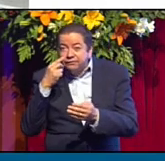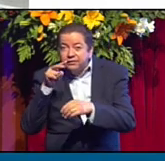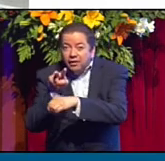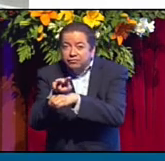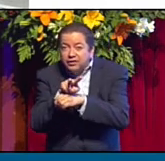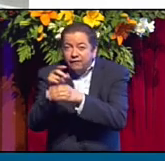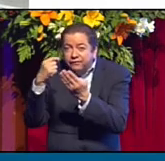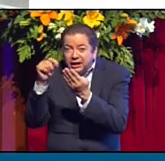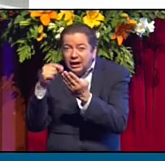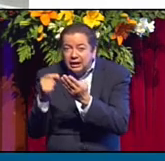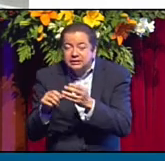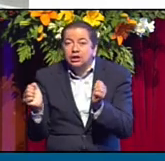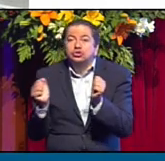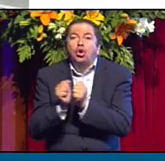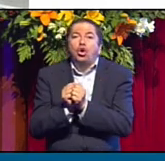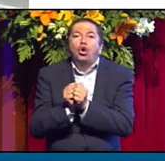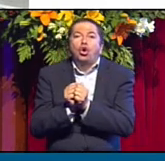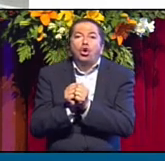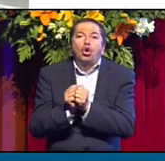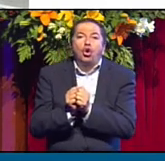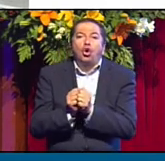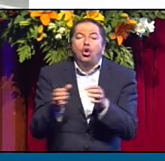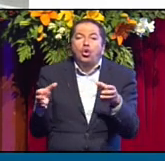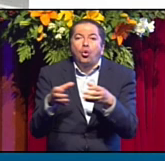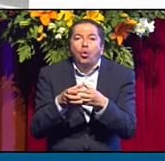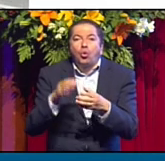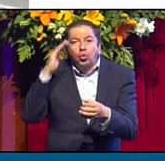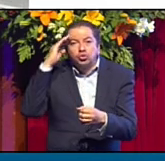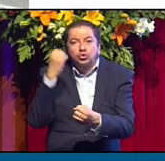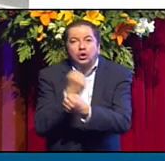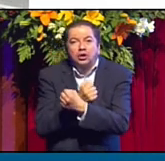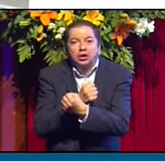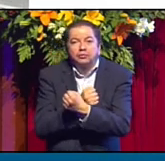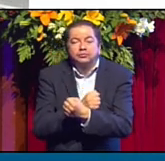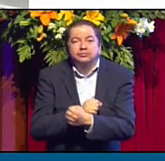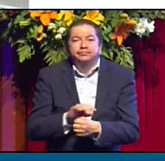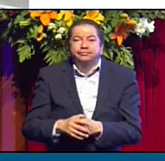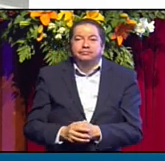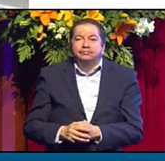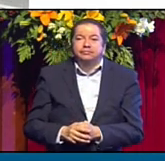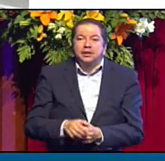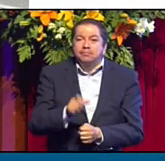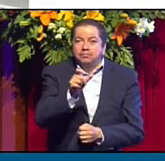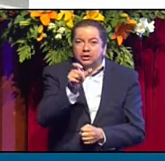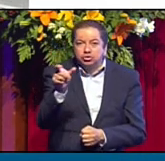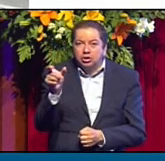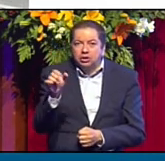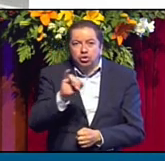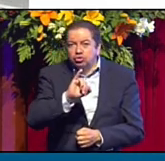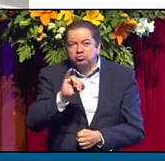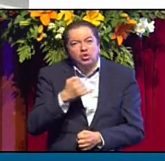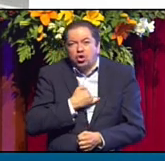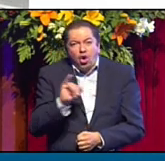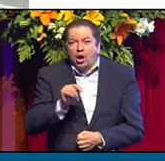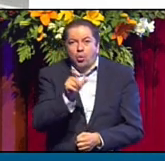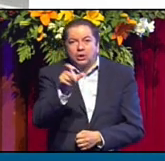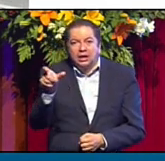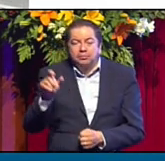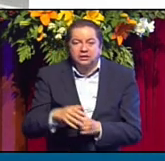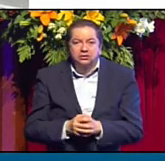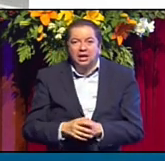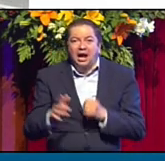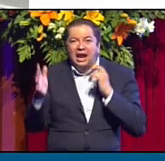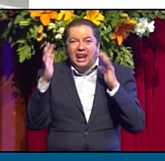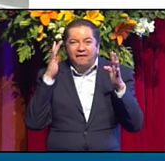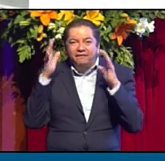en conjunto con las policías. Las fiscalizaciones no son buenas. Chabelita, la verdad es que no le gusta muchas veces la fiscalización a la gente. En la Feria de las